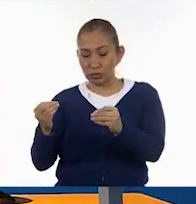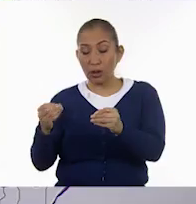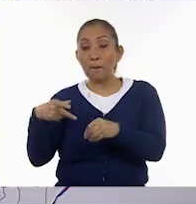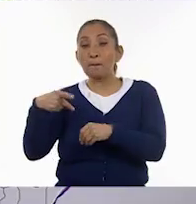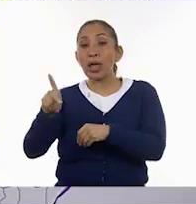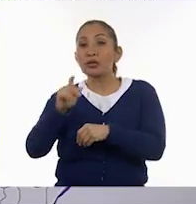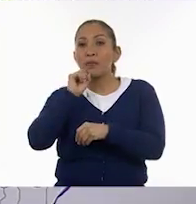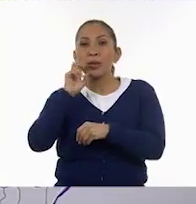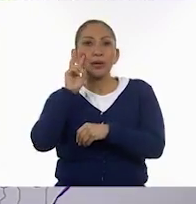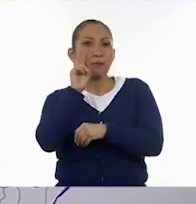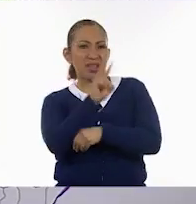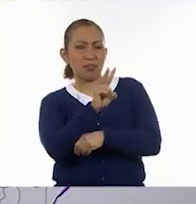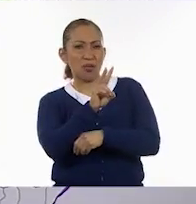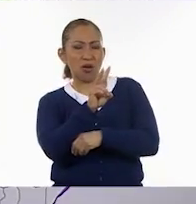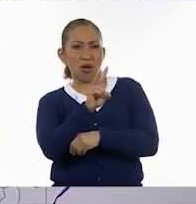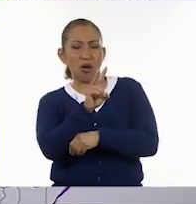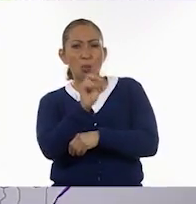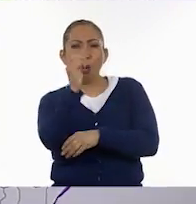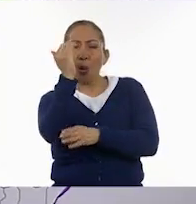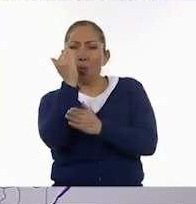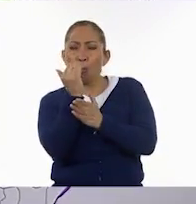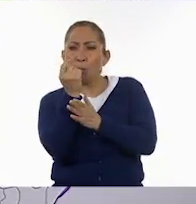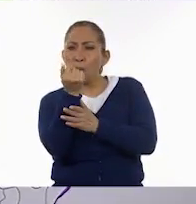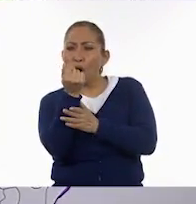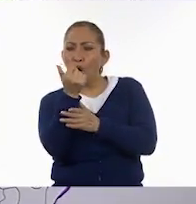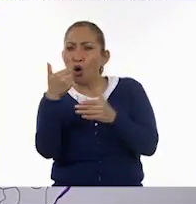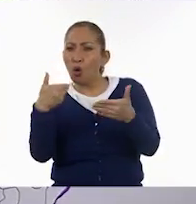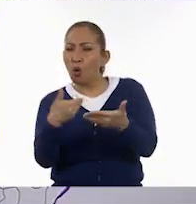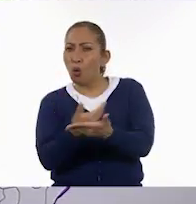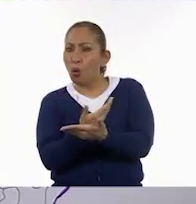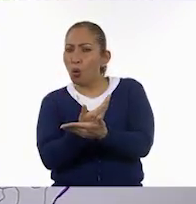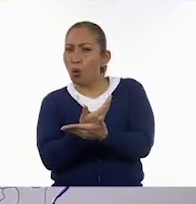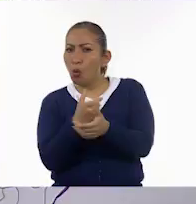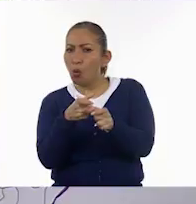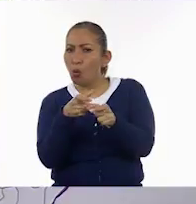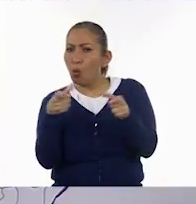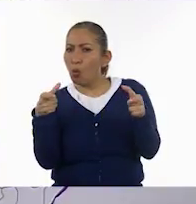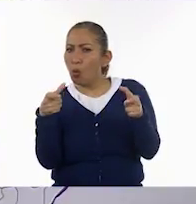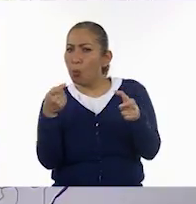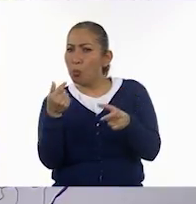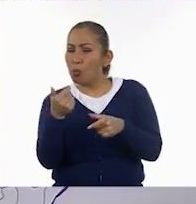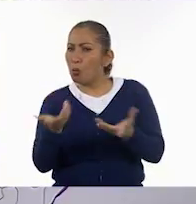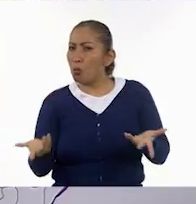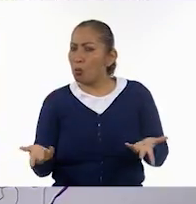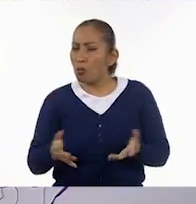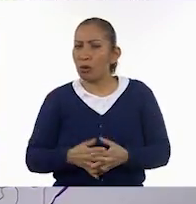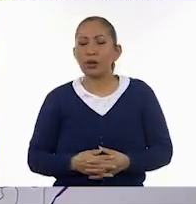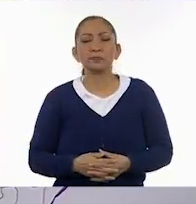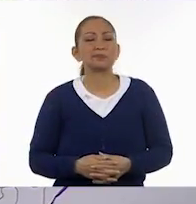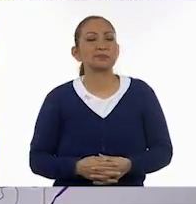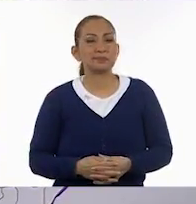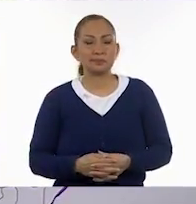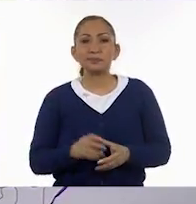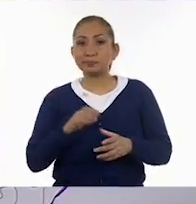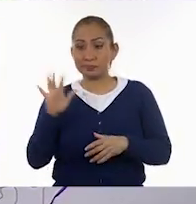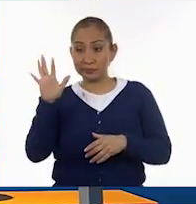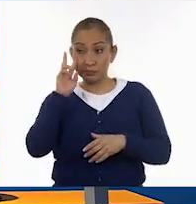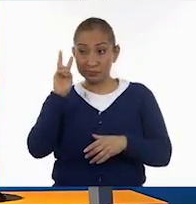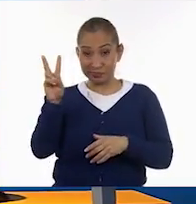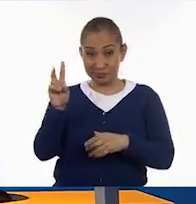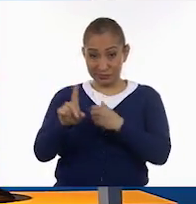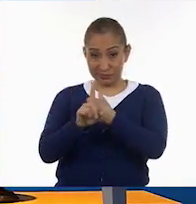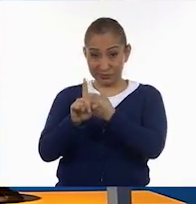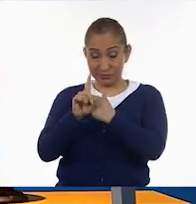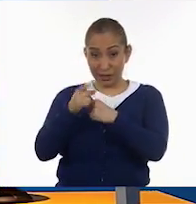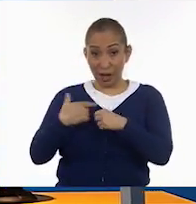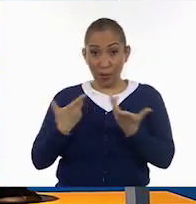pero también vemos que es de menor porcentaje de crecimiento natural. Entonces, estas situaciones,